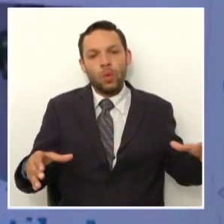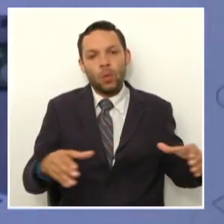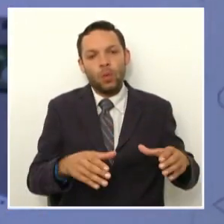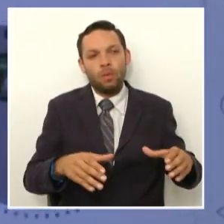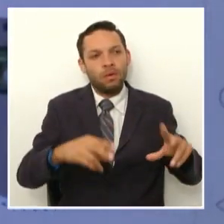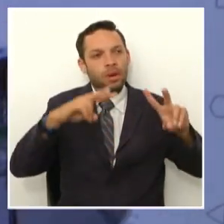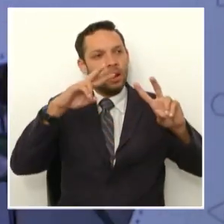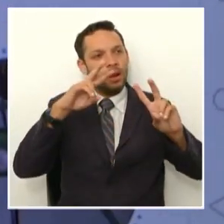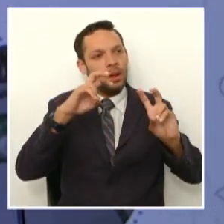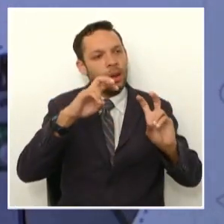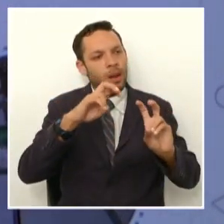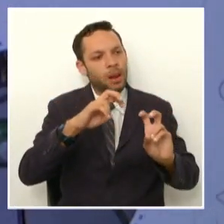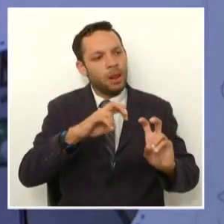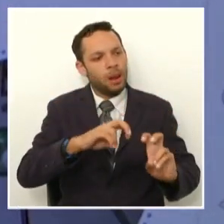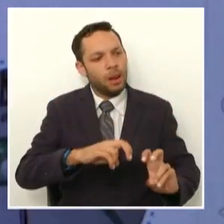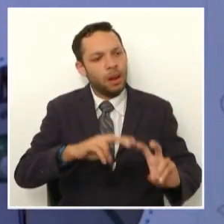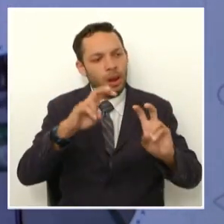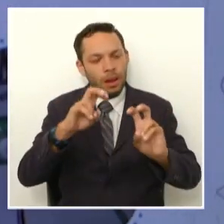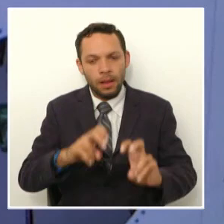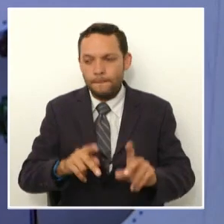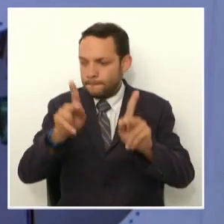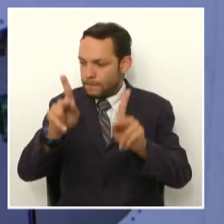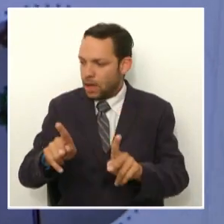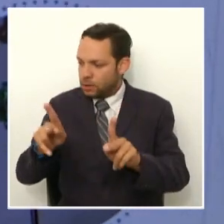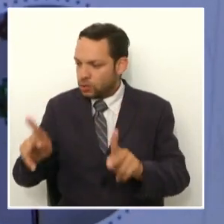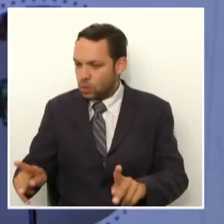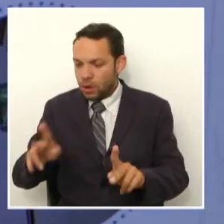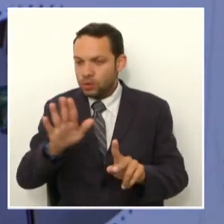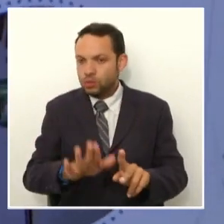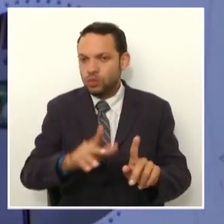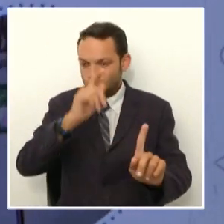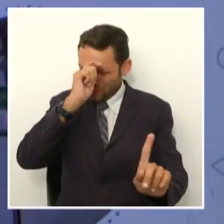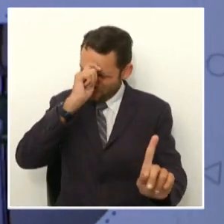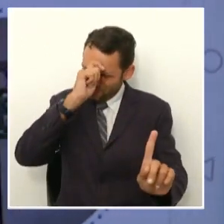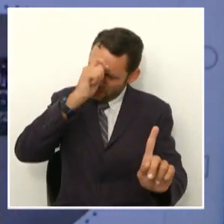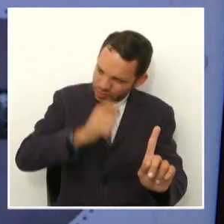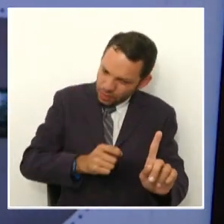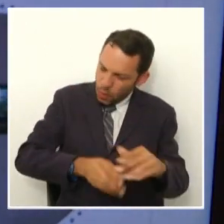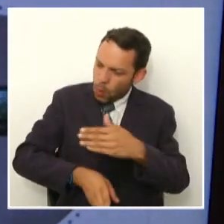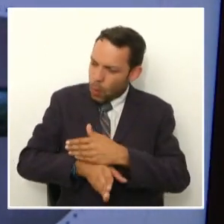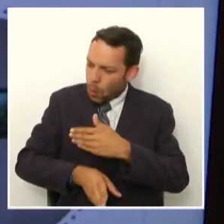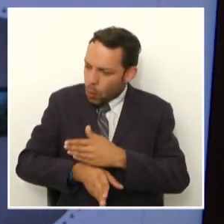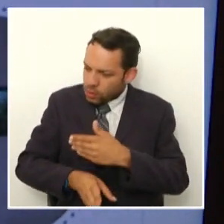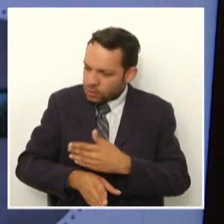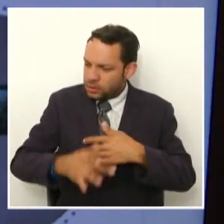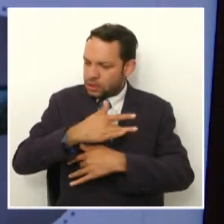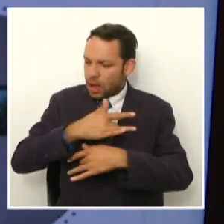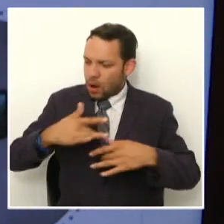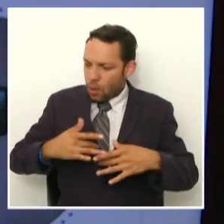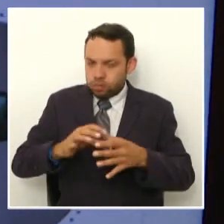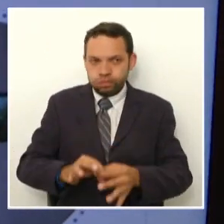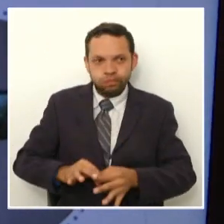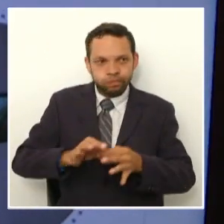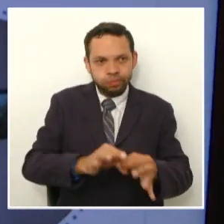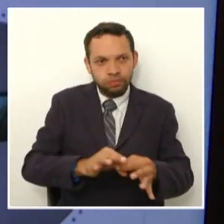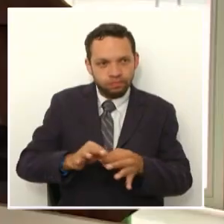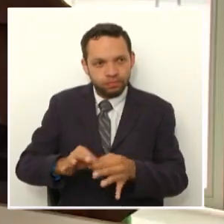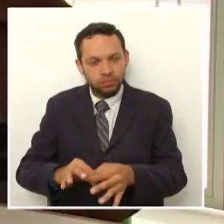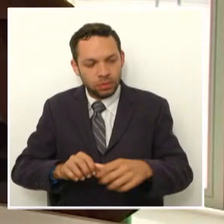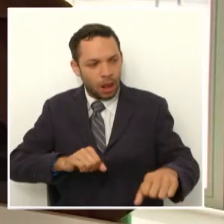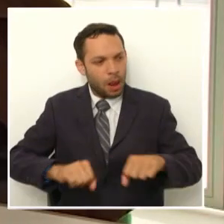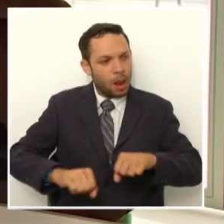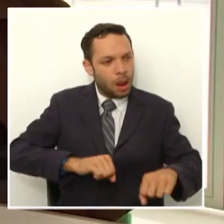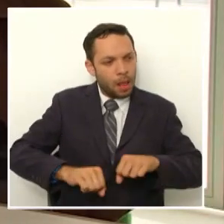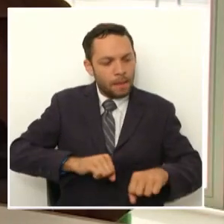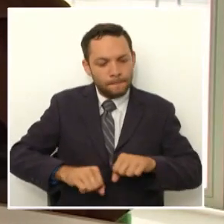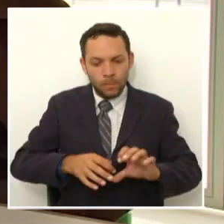un reconocimiento a las personas que llevaron adelante la Facultad de Medicina, que llevaron adelante la